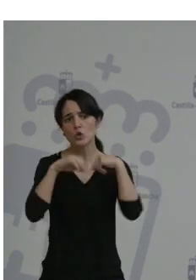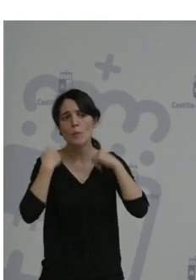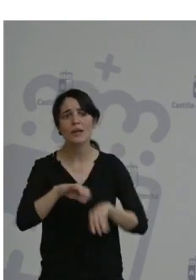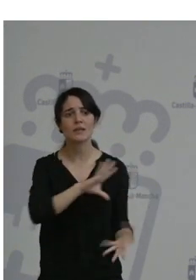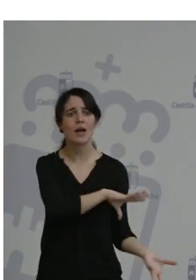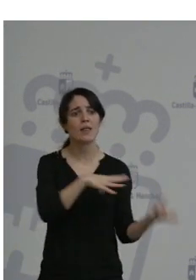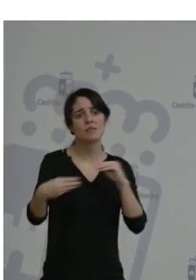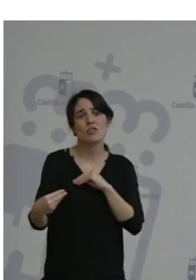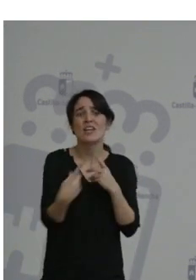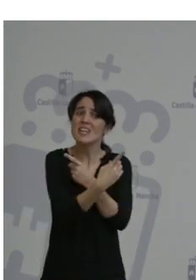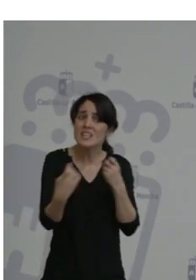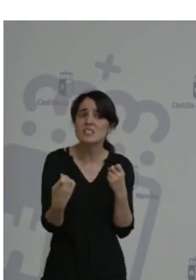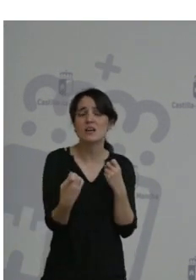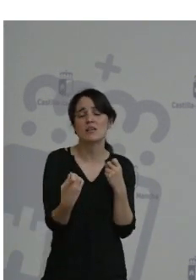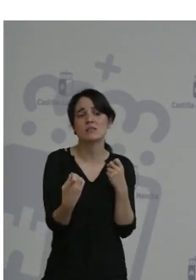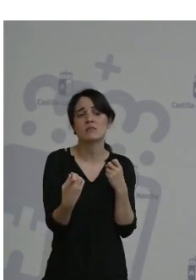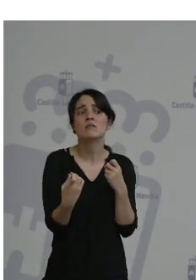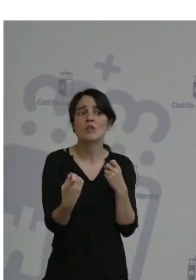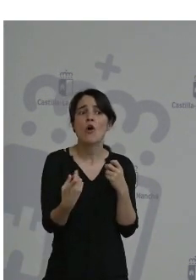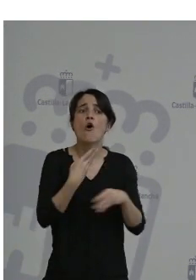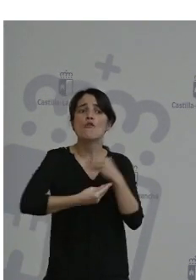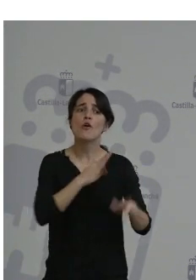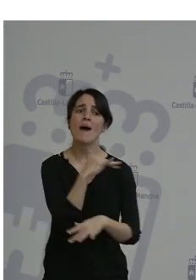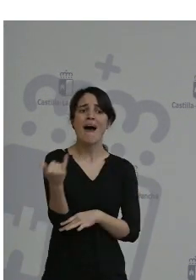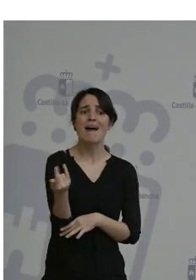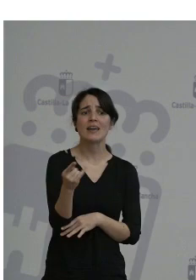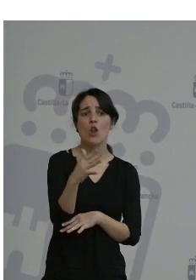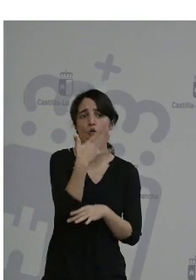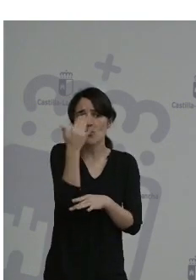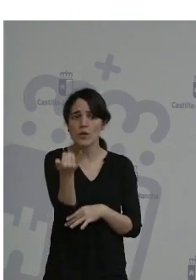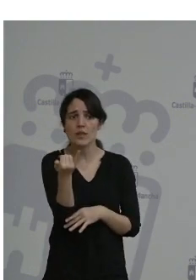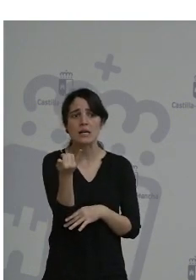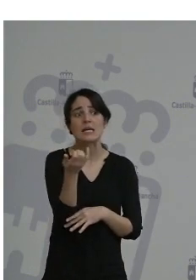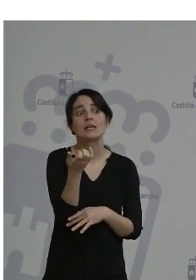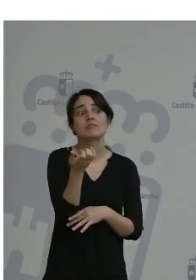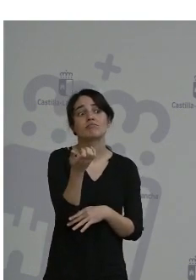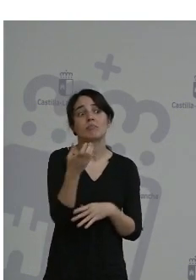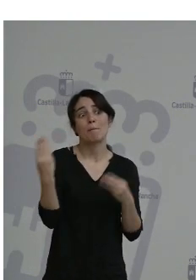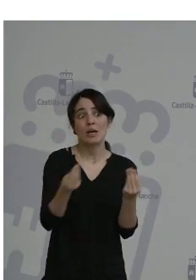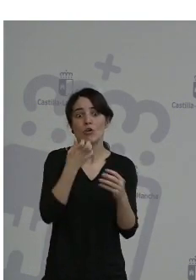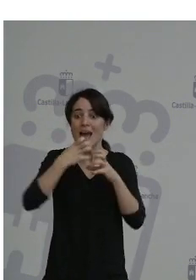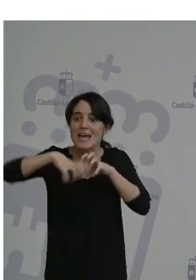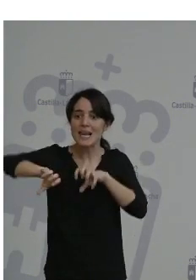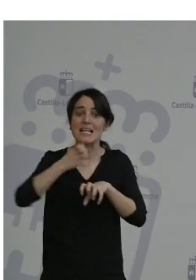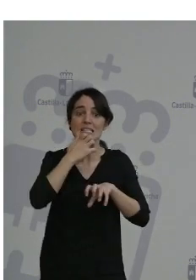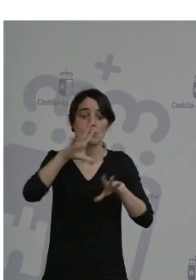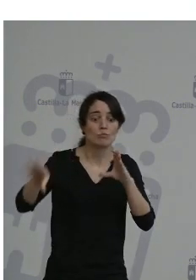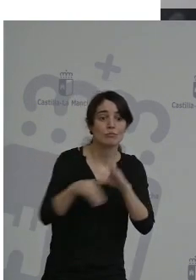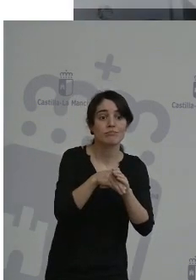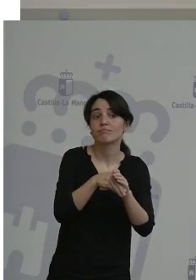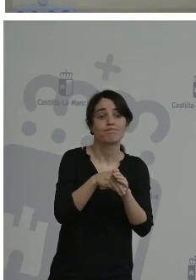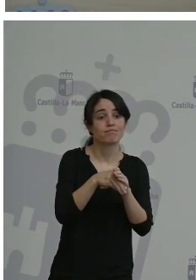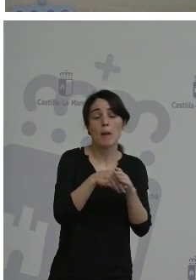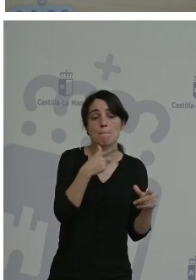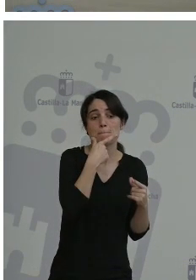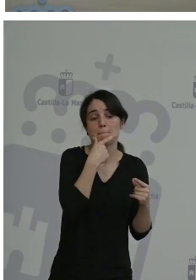correspondan de una manera mucho más ágil y más fluida que si estuvieran vinculadas a una convocatoria ordinaria. Una de las cuestiones a